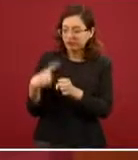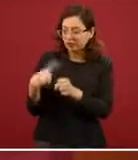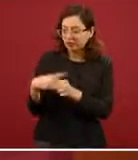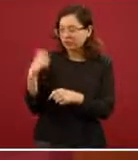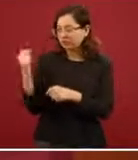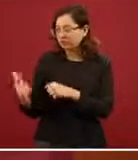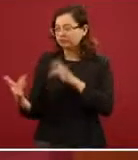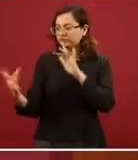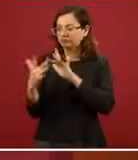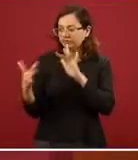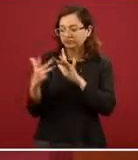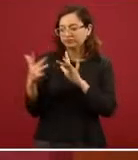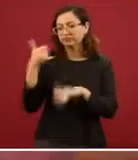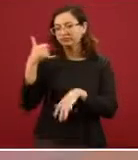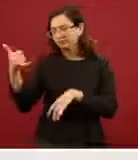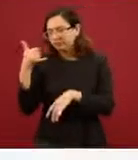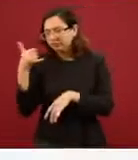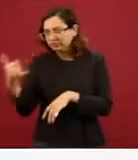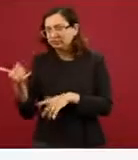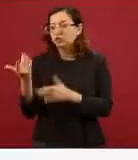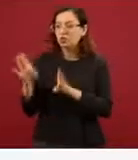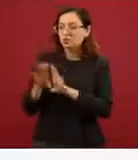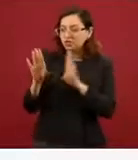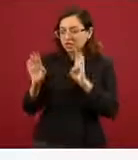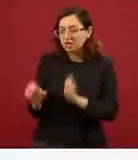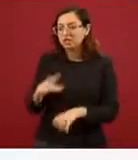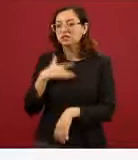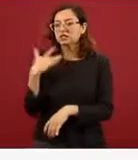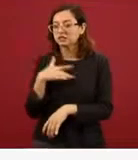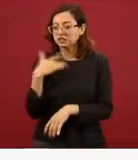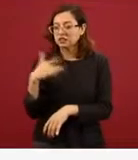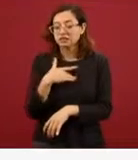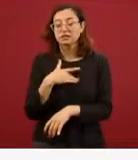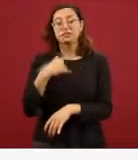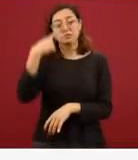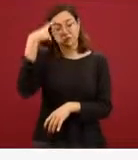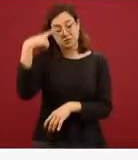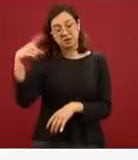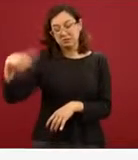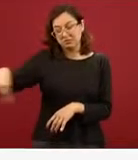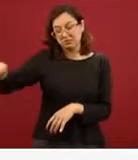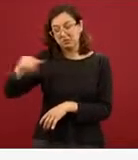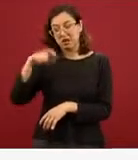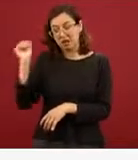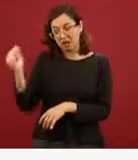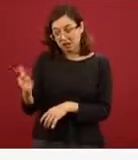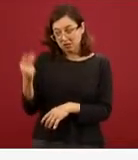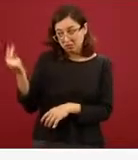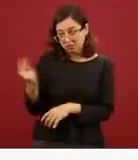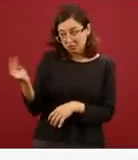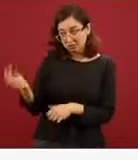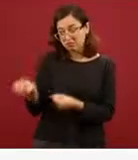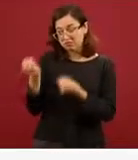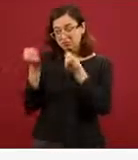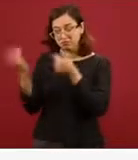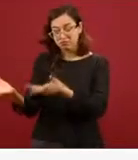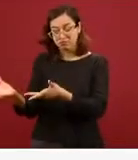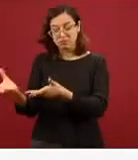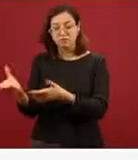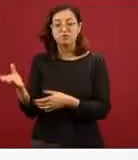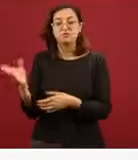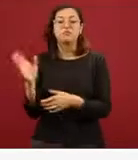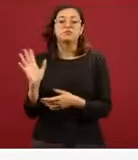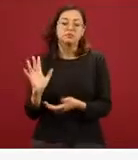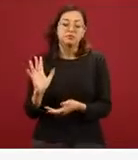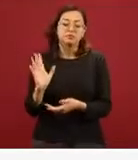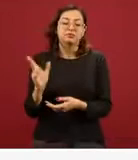telefónico con las personas adultas mayores para atender sus necesidades. En la medida en que ellos y ellas